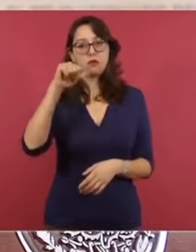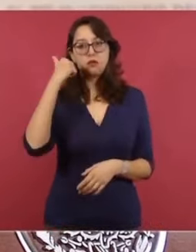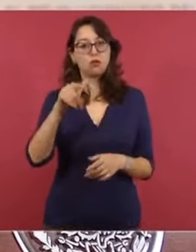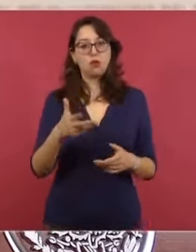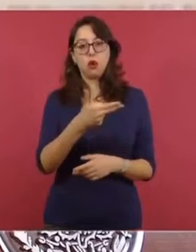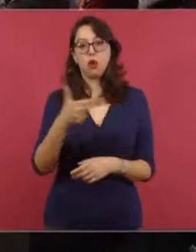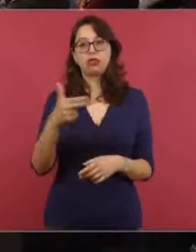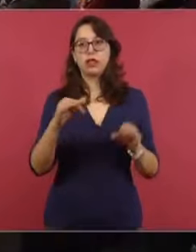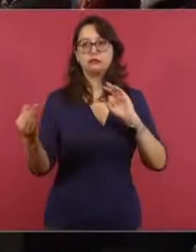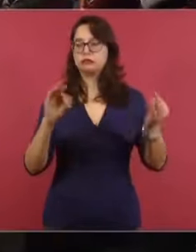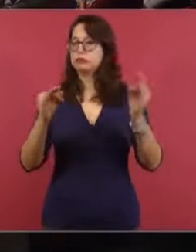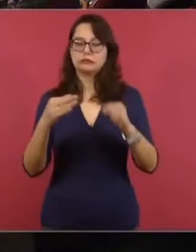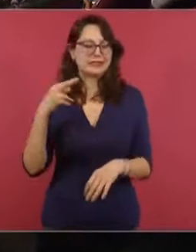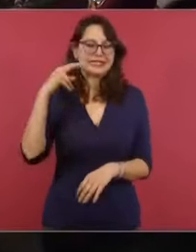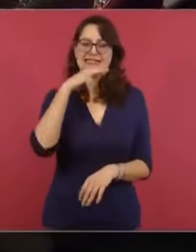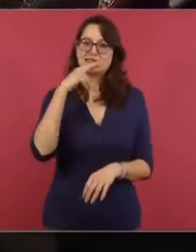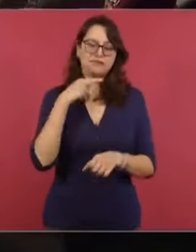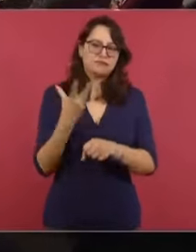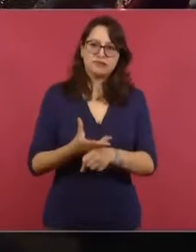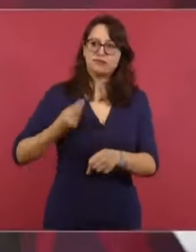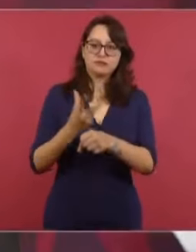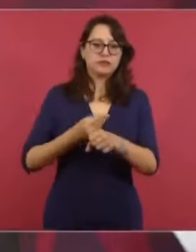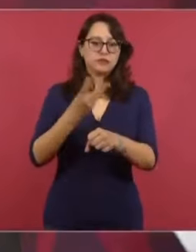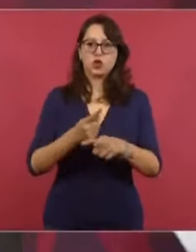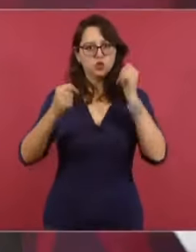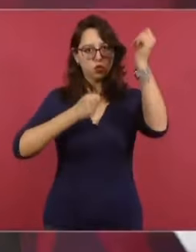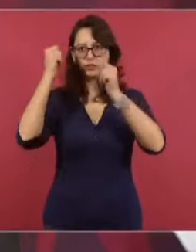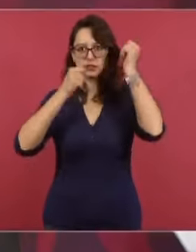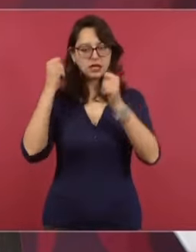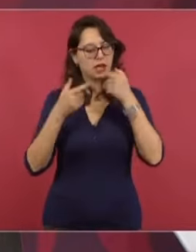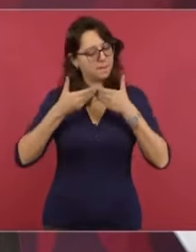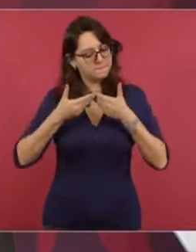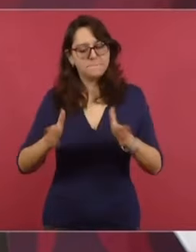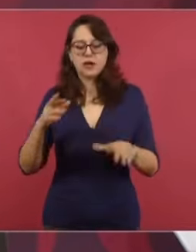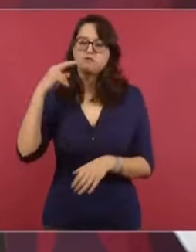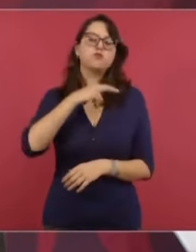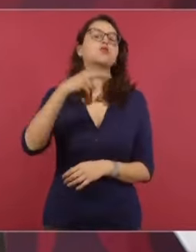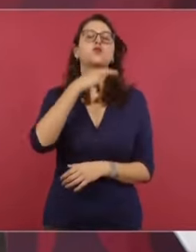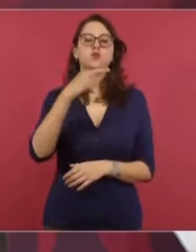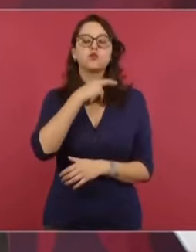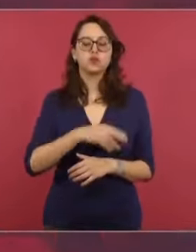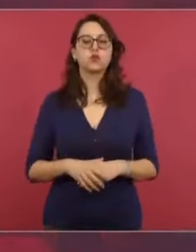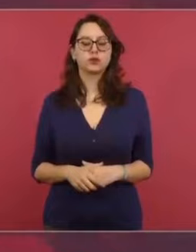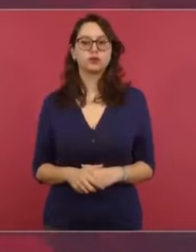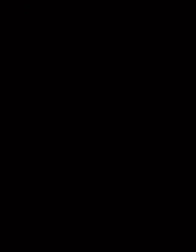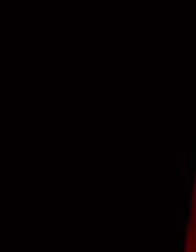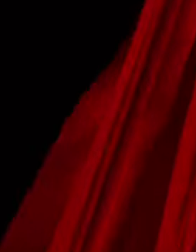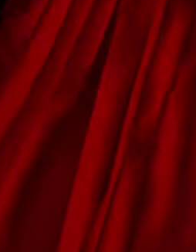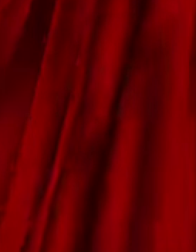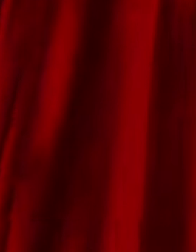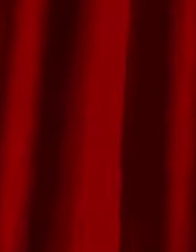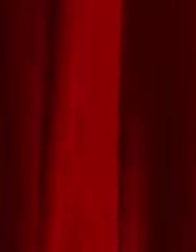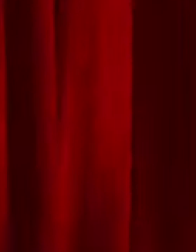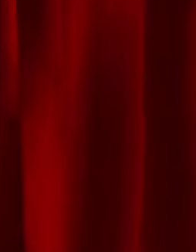para restablecer todas las actividades turísticas en Acapulco lo más pronto posible.